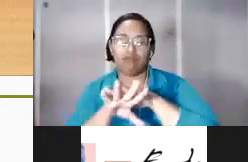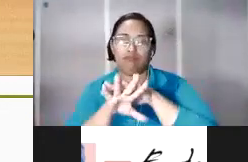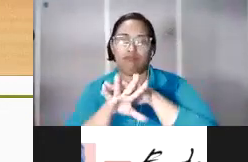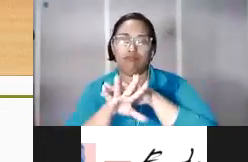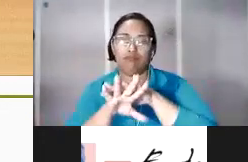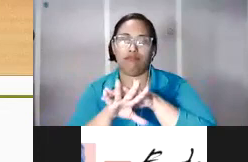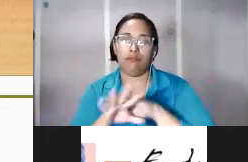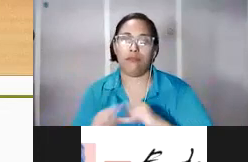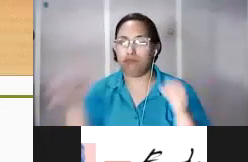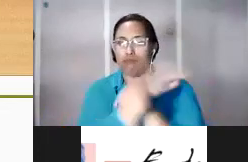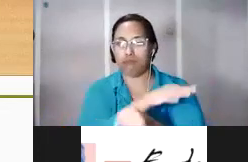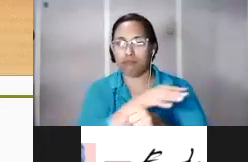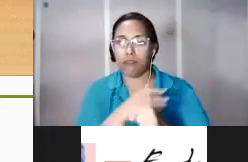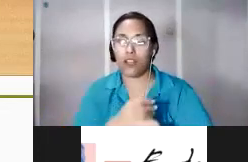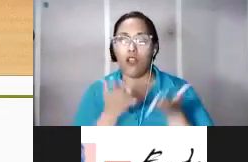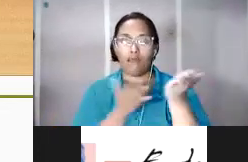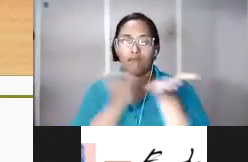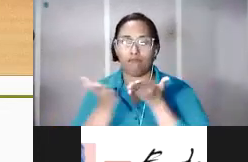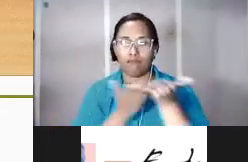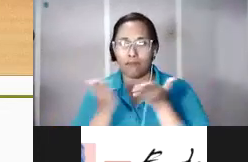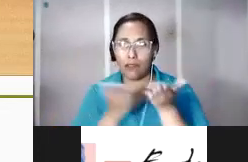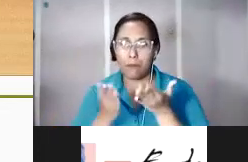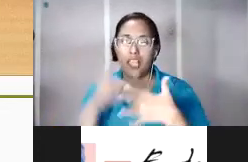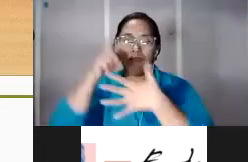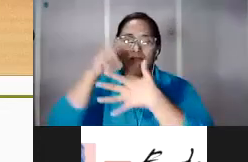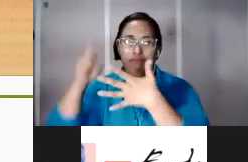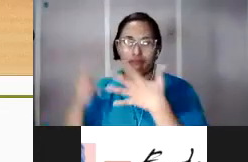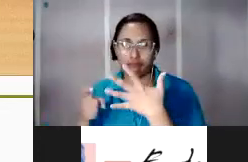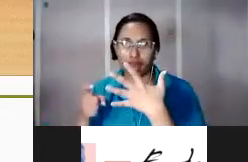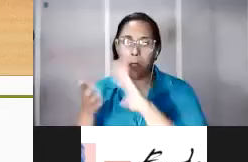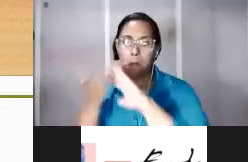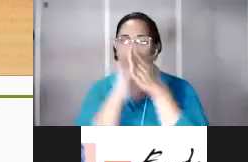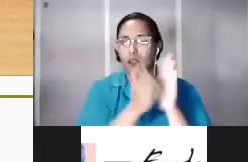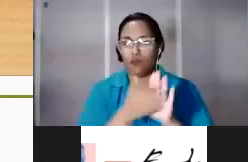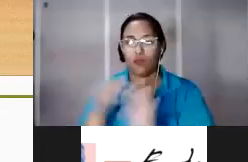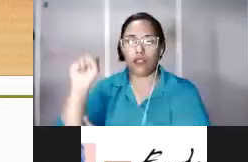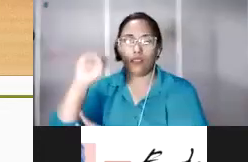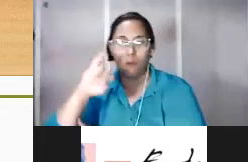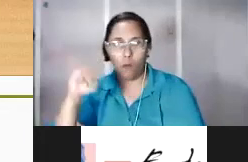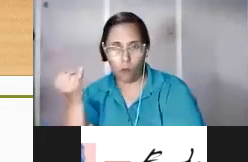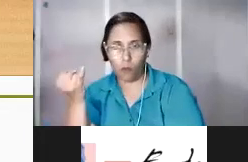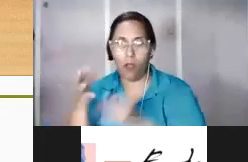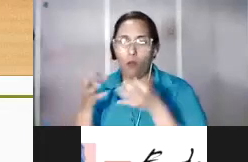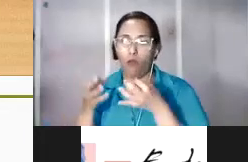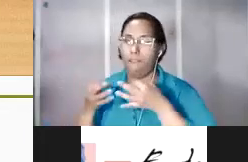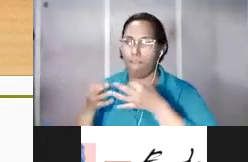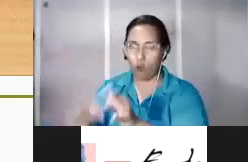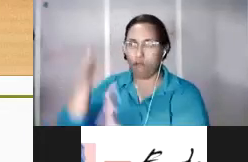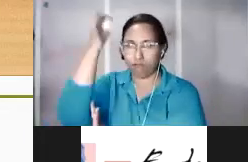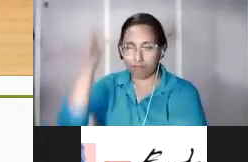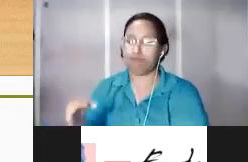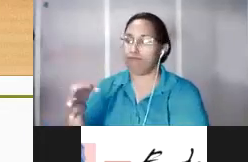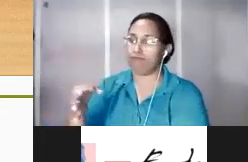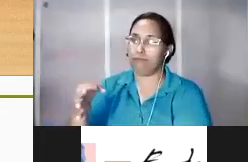lleno en servicios esenciales para la ciudad de San Juan, y es una forma de afirmación de ella, que yo